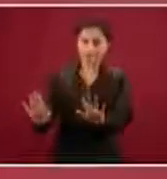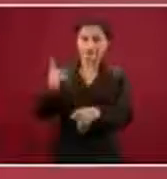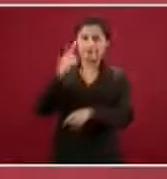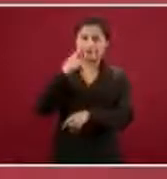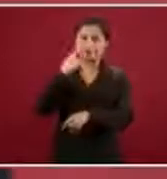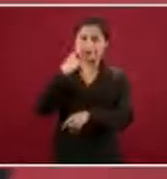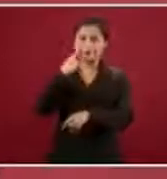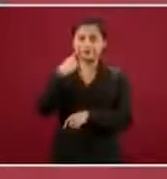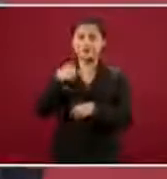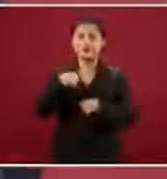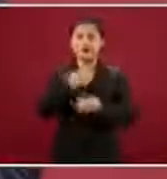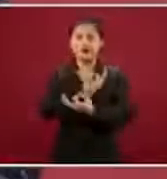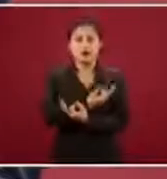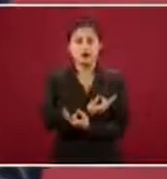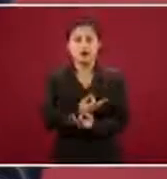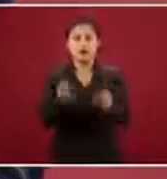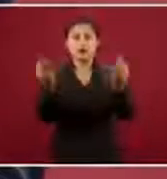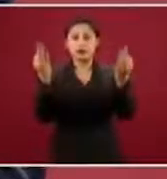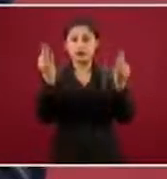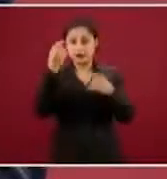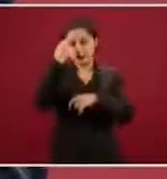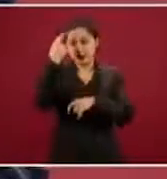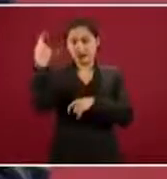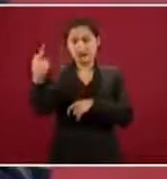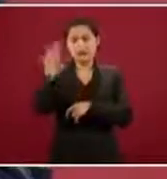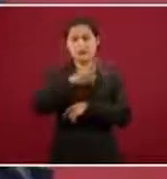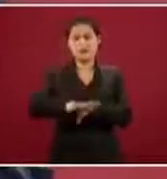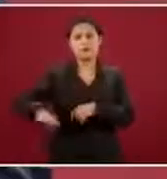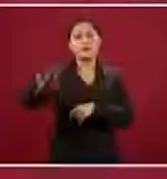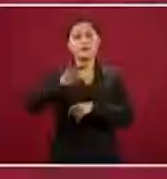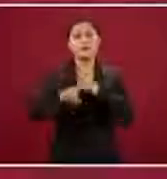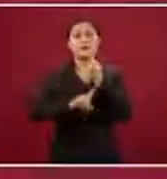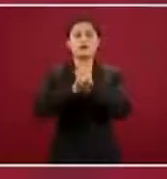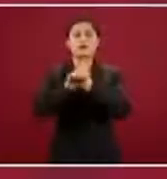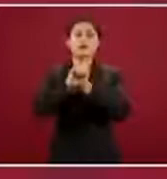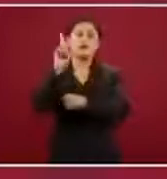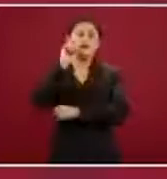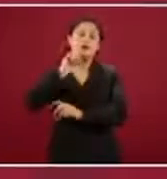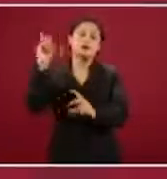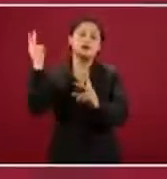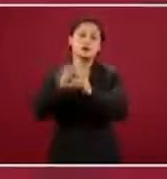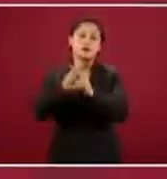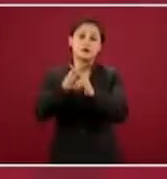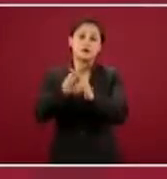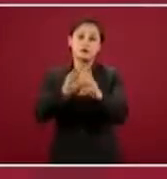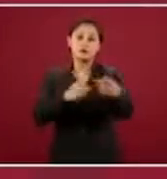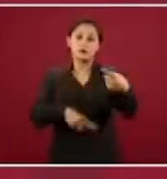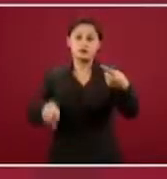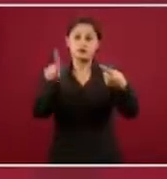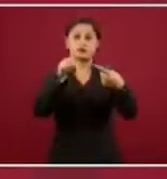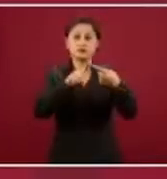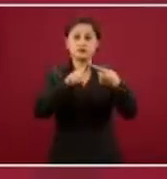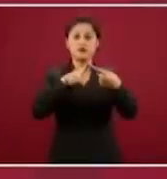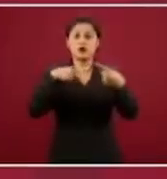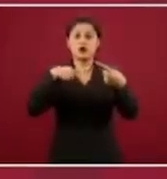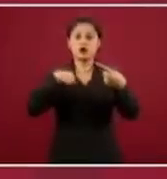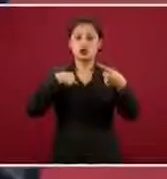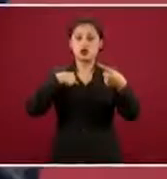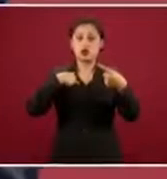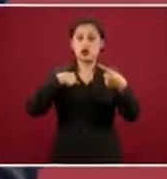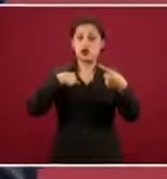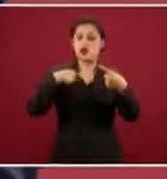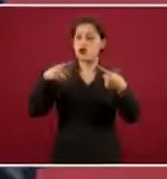un mensaje para el feminicidio 1 estoy en contra de la violencia